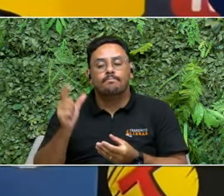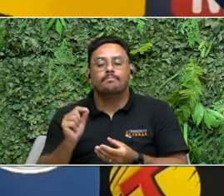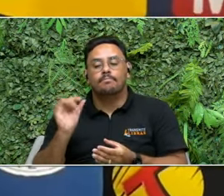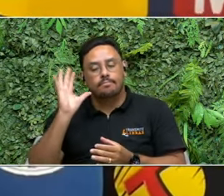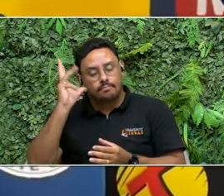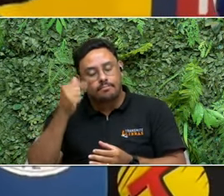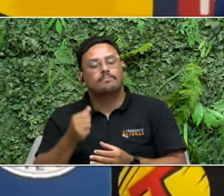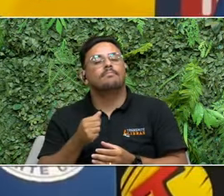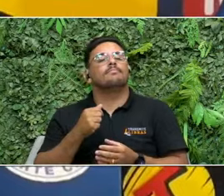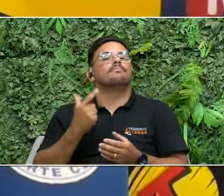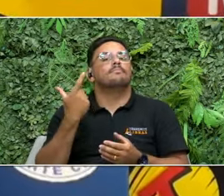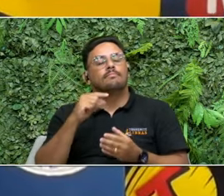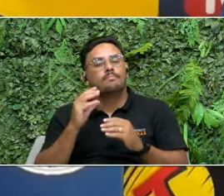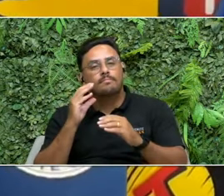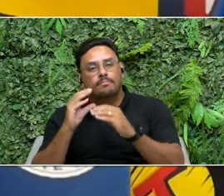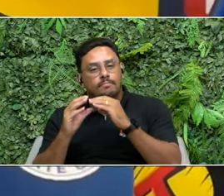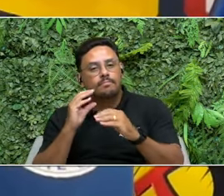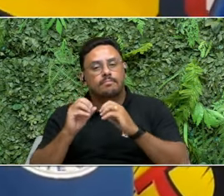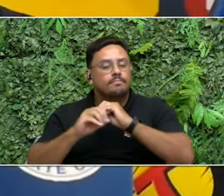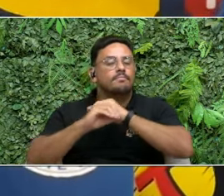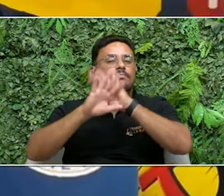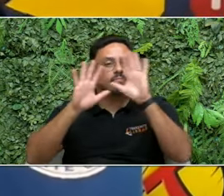Marc del